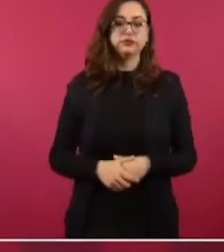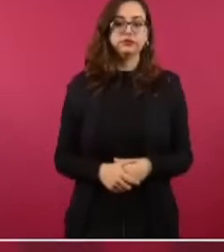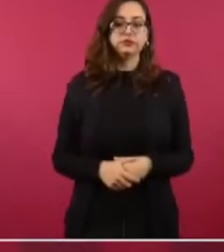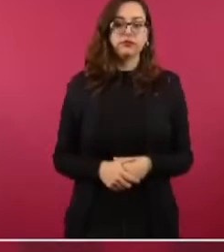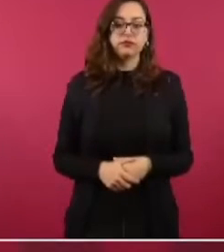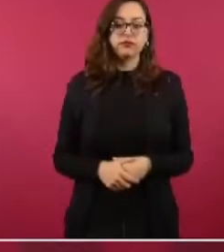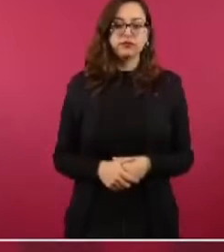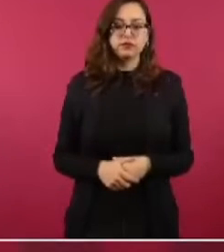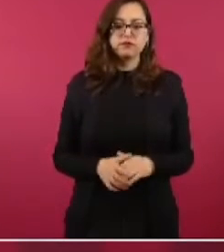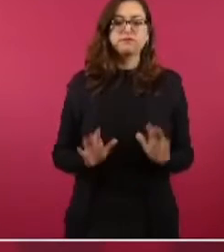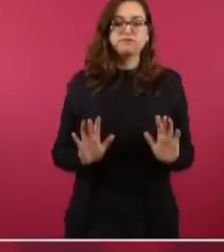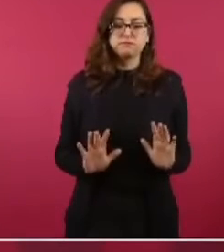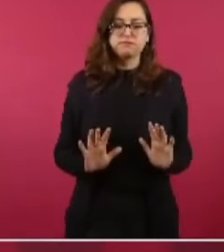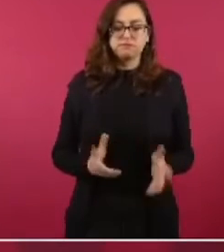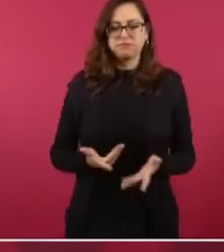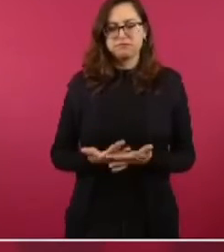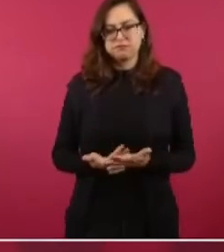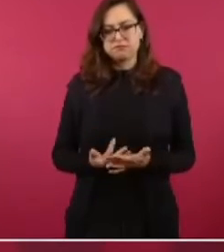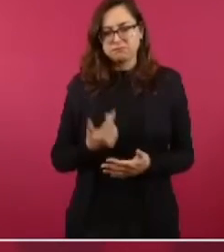Vamos a esperar.